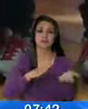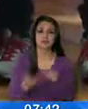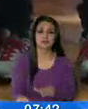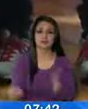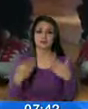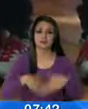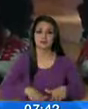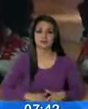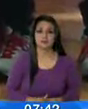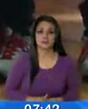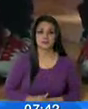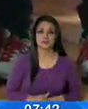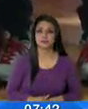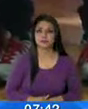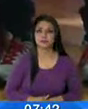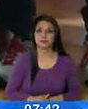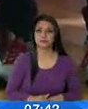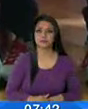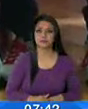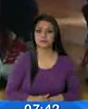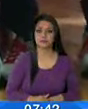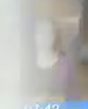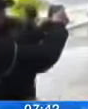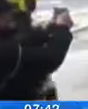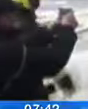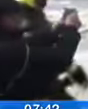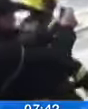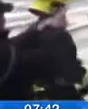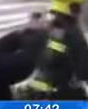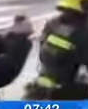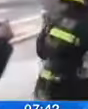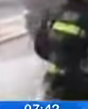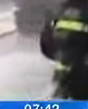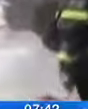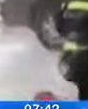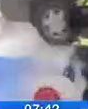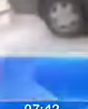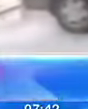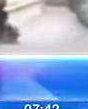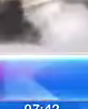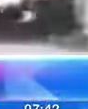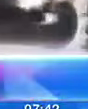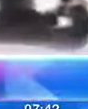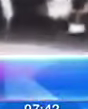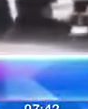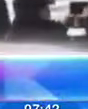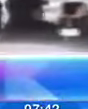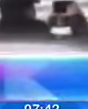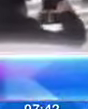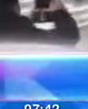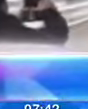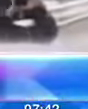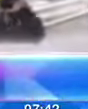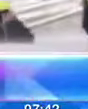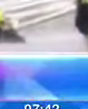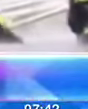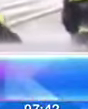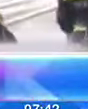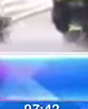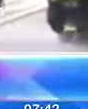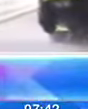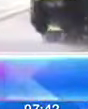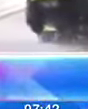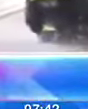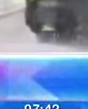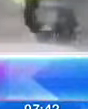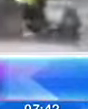mueren, informó Sofía Vintimilla. Y es momento de hacer una pausa comercial, pero retornamos con noticias internacionales. Les contamos